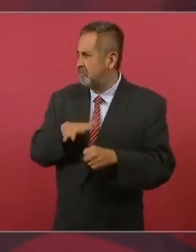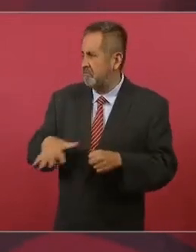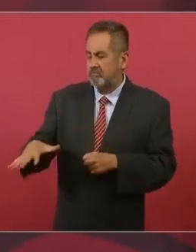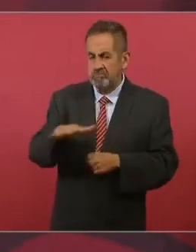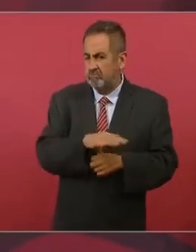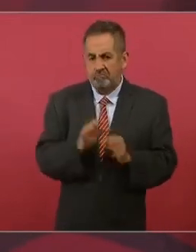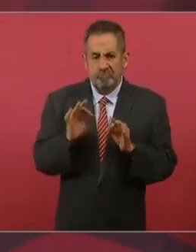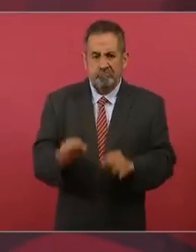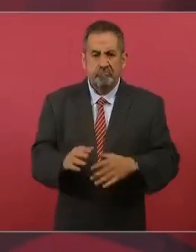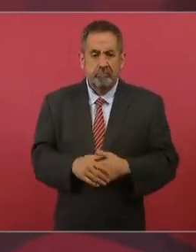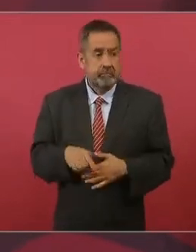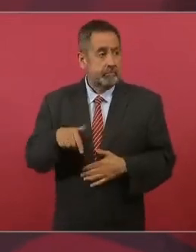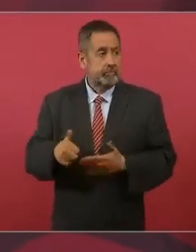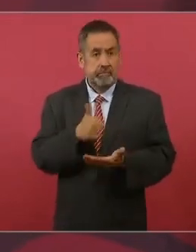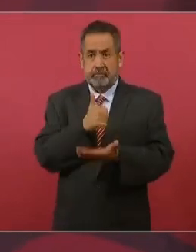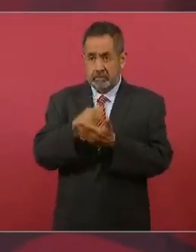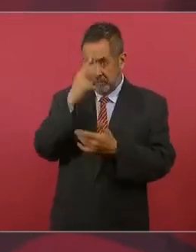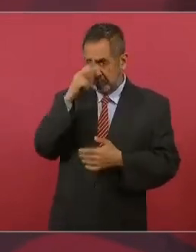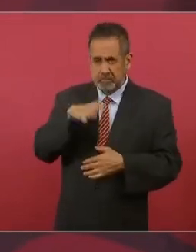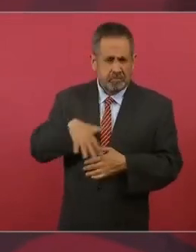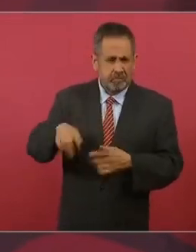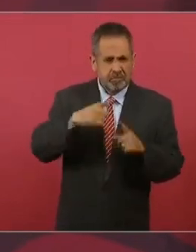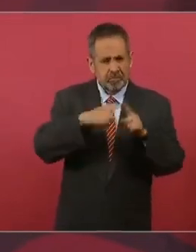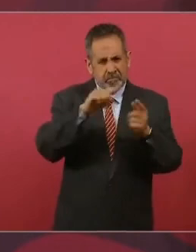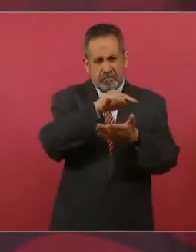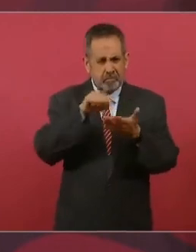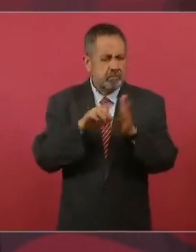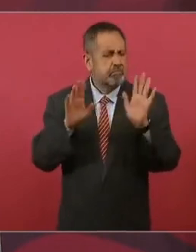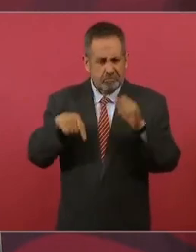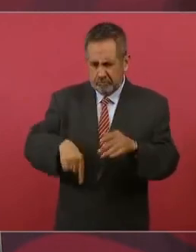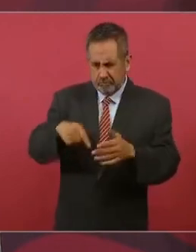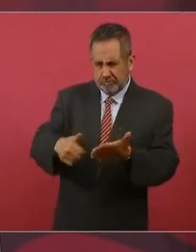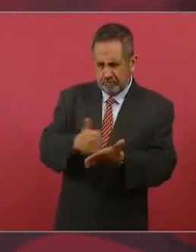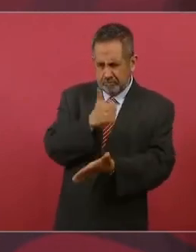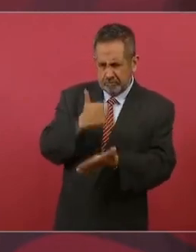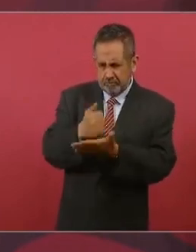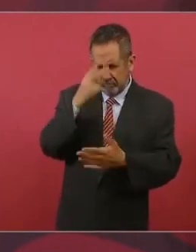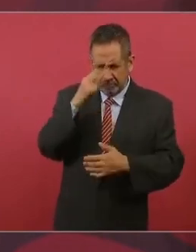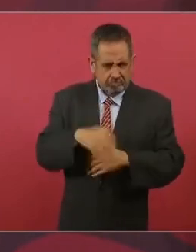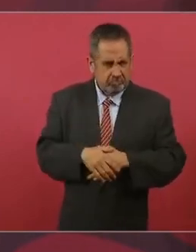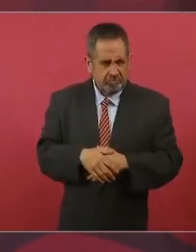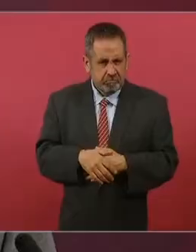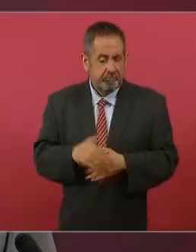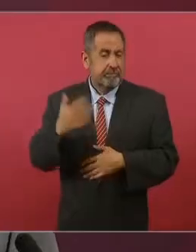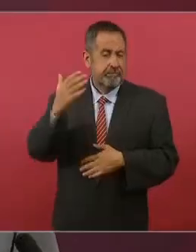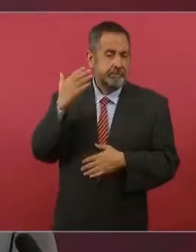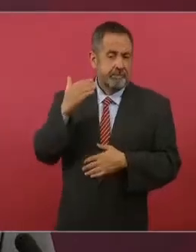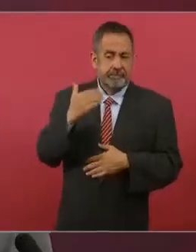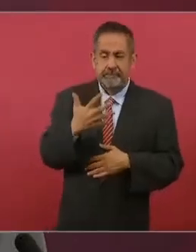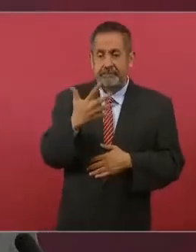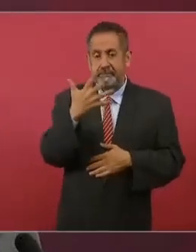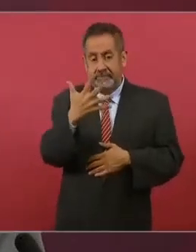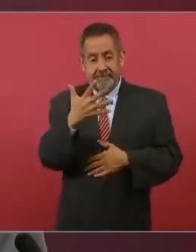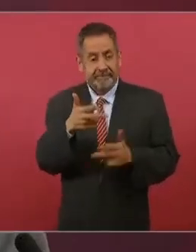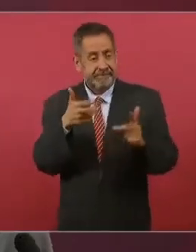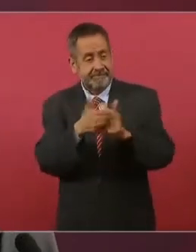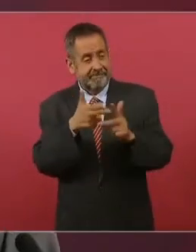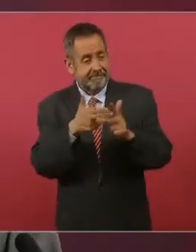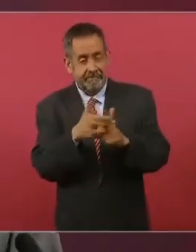aquí en la Ciudad de México y en todos lados, pero aquí en la ciudad, de 5 homicidios diarios a